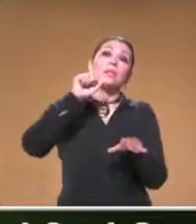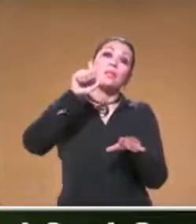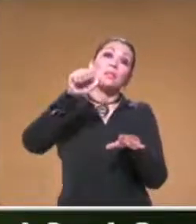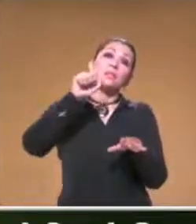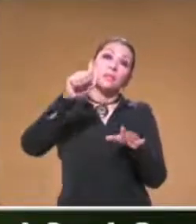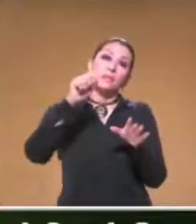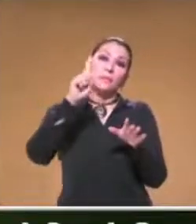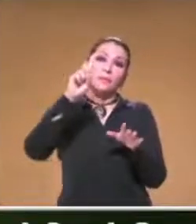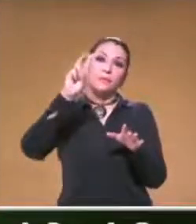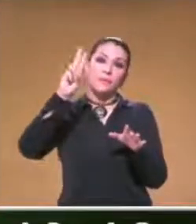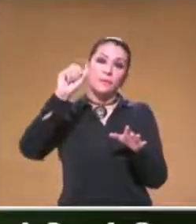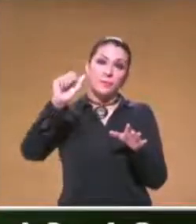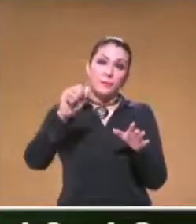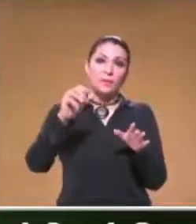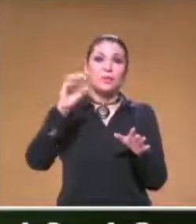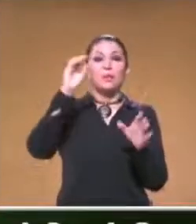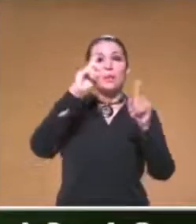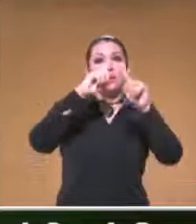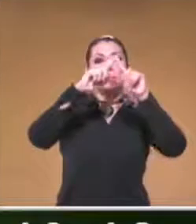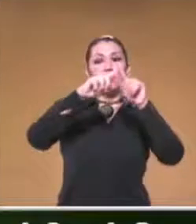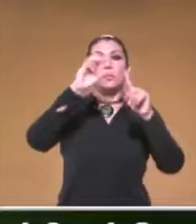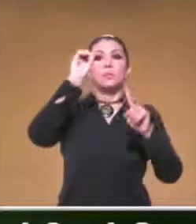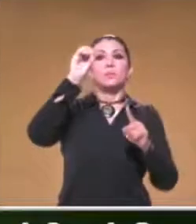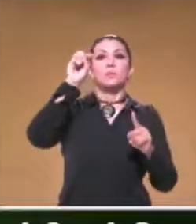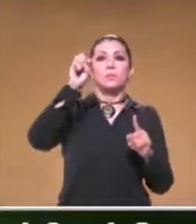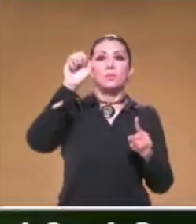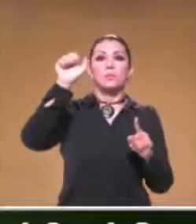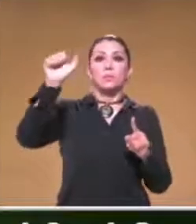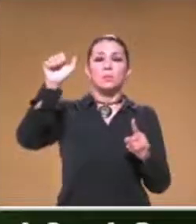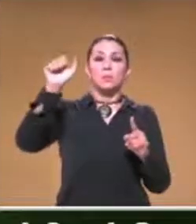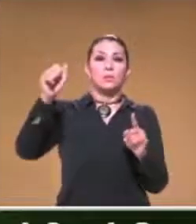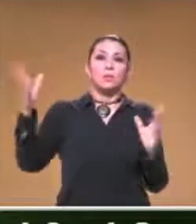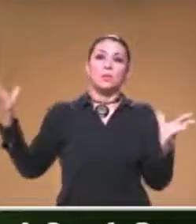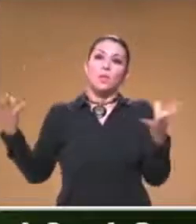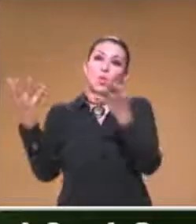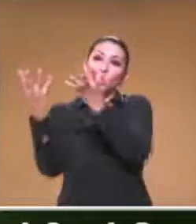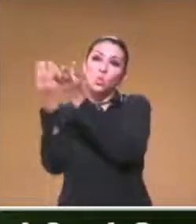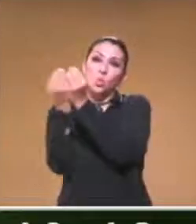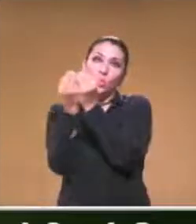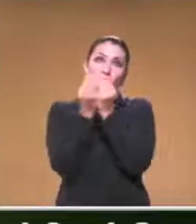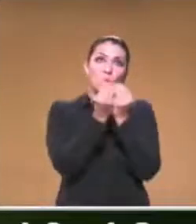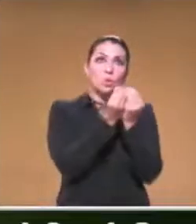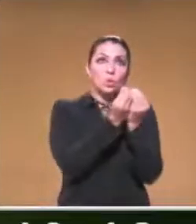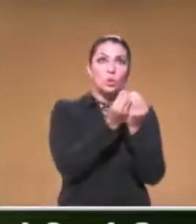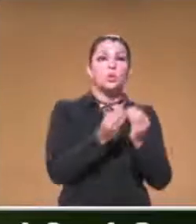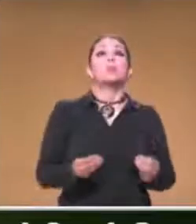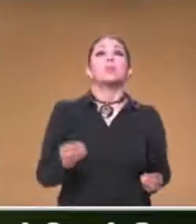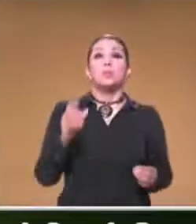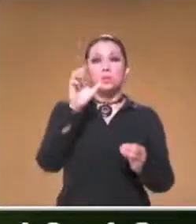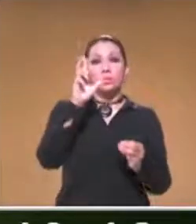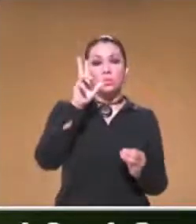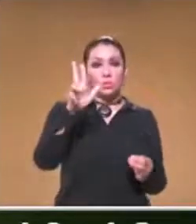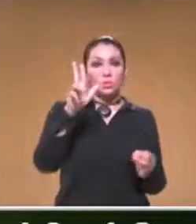por 0.16 y al final pues hago la suma de esas cantidades y nos quedan